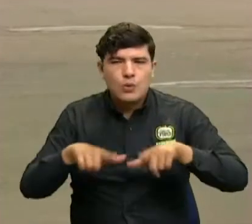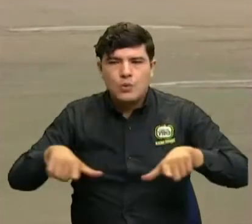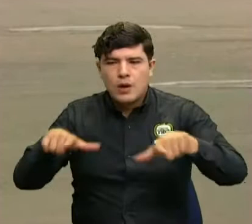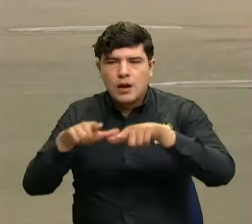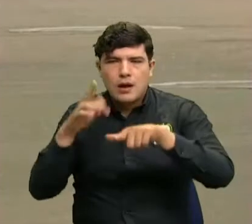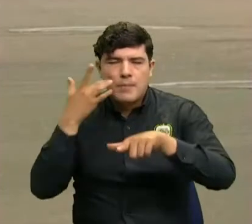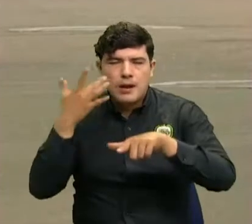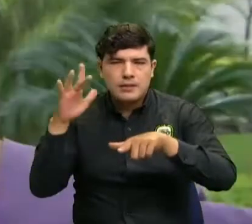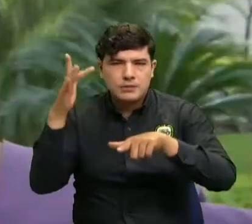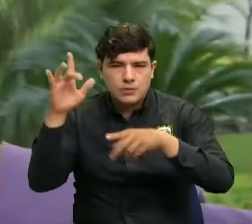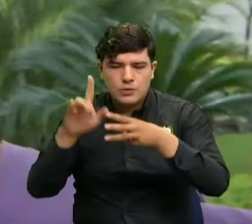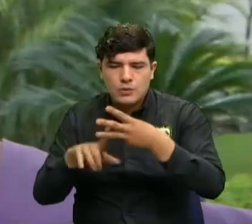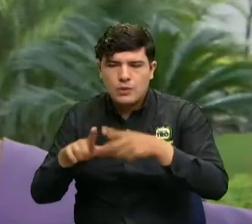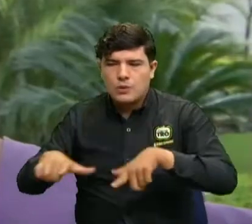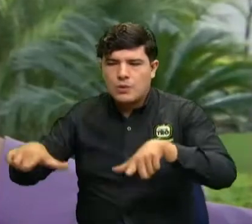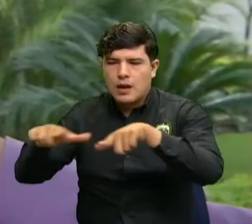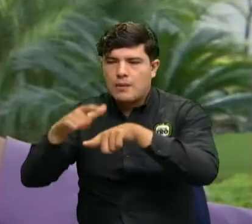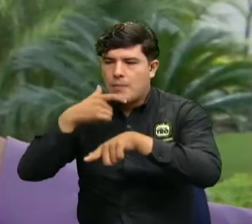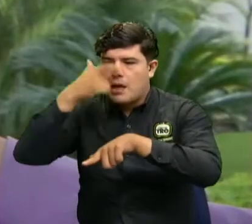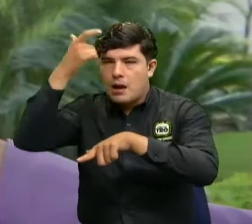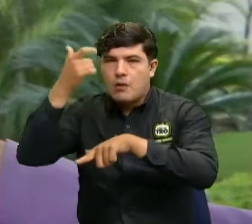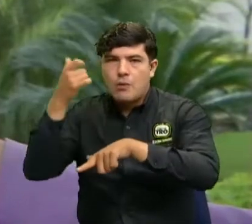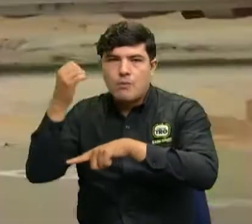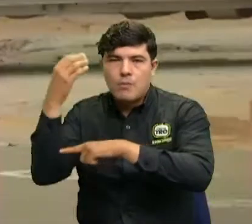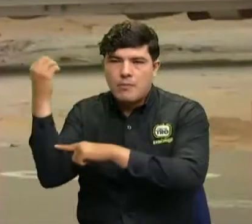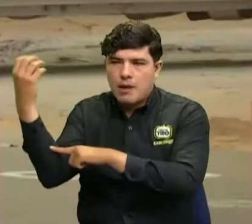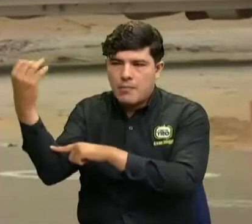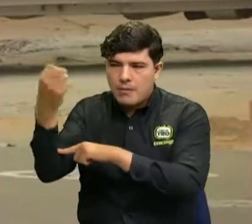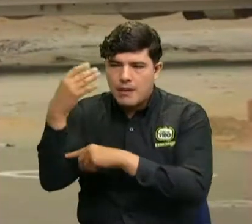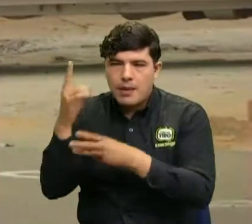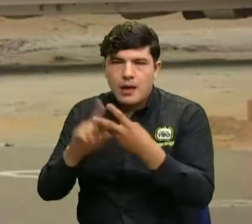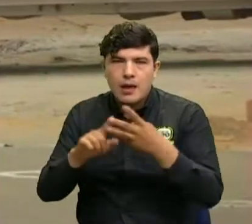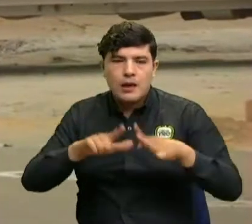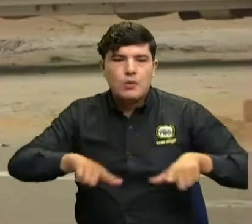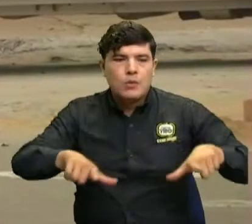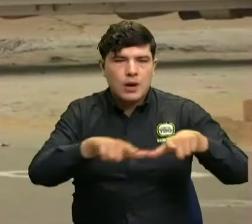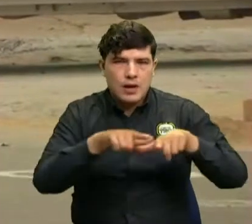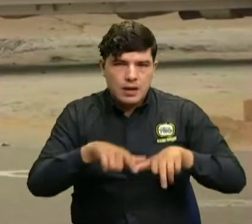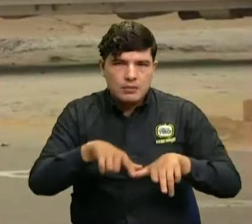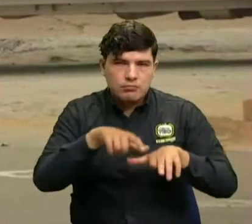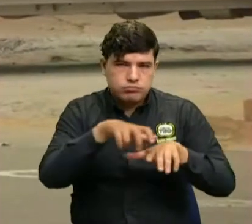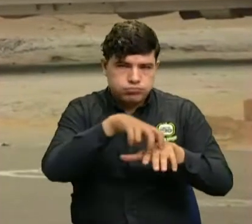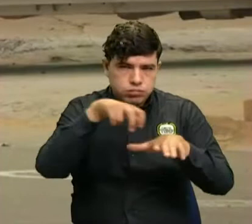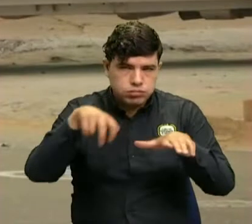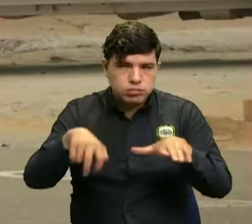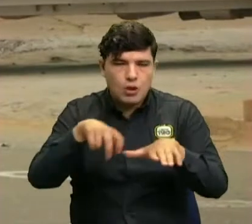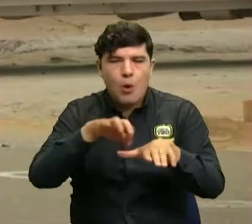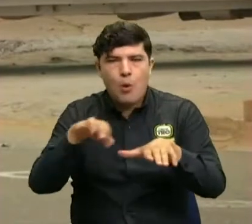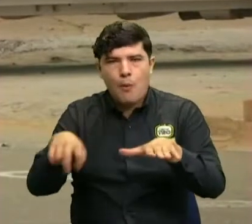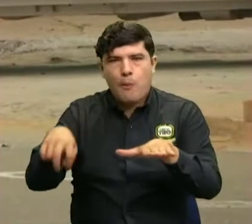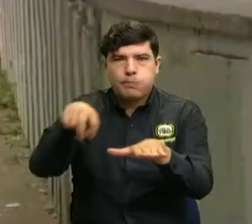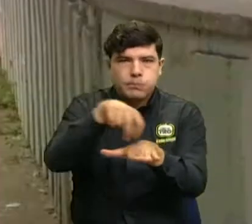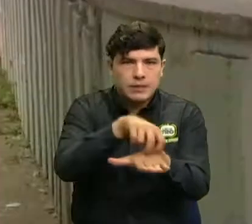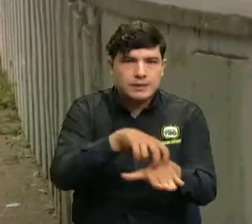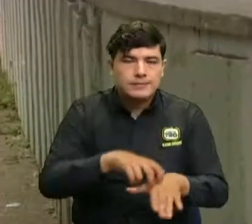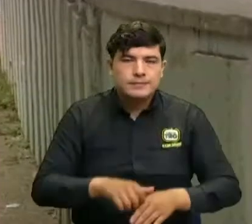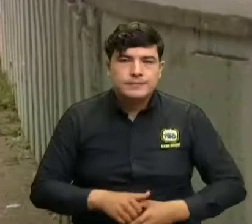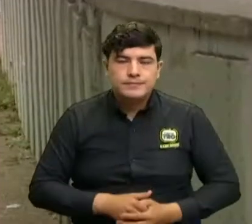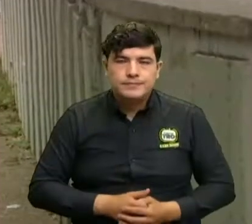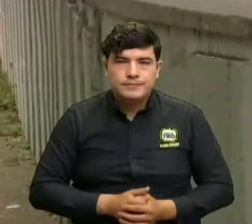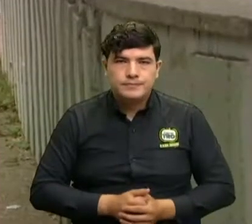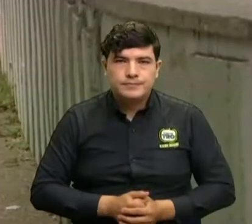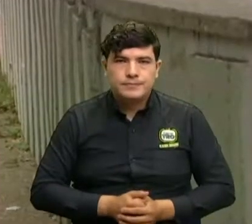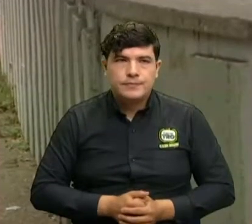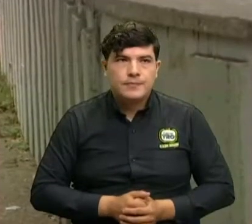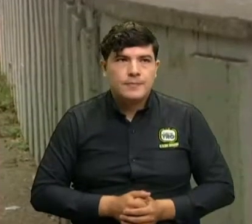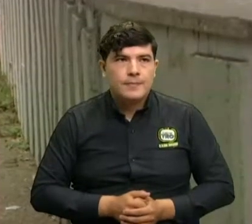taxis, zonas blancas para las ambulancias y zonas de carga y descarga. El objetivo es que la Dirección de Tránsito de la ciudad de Bucaramanga administre